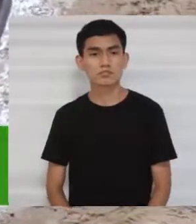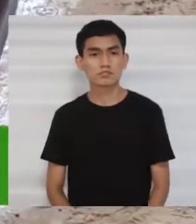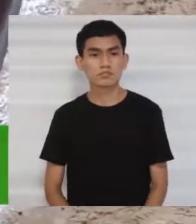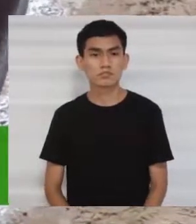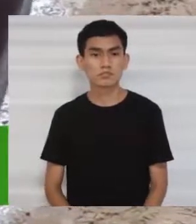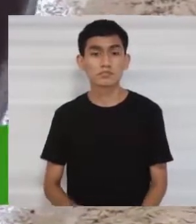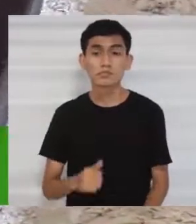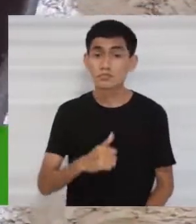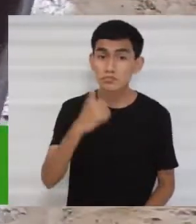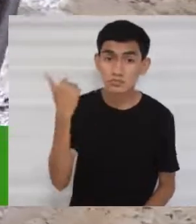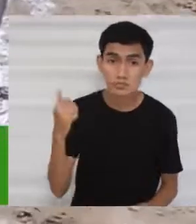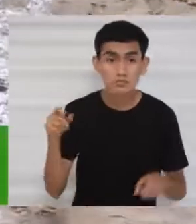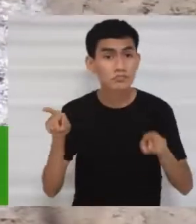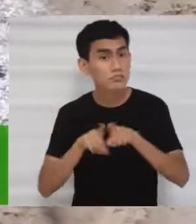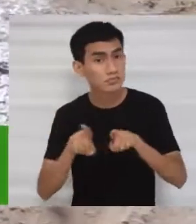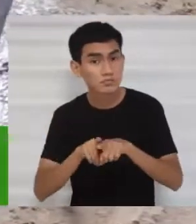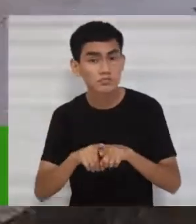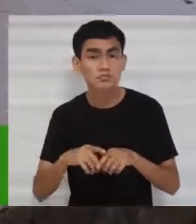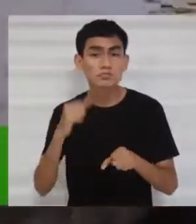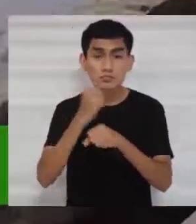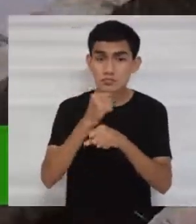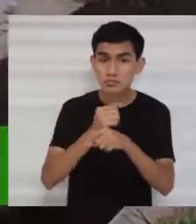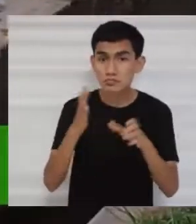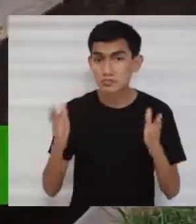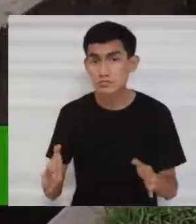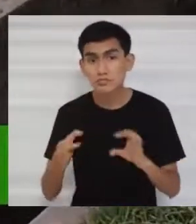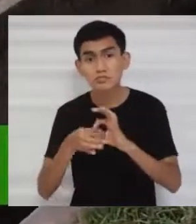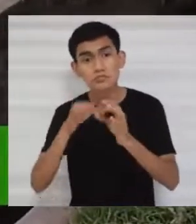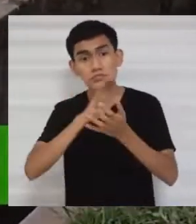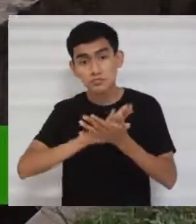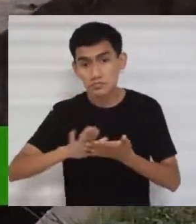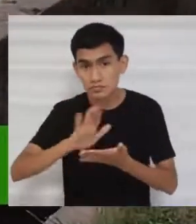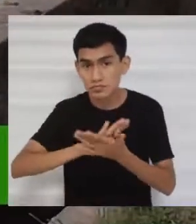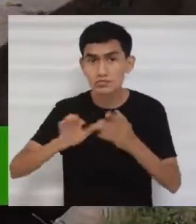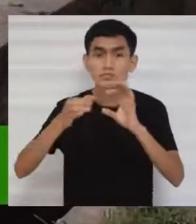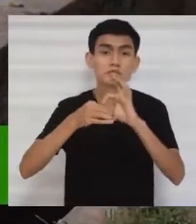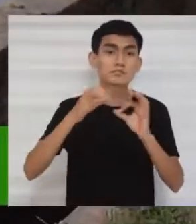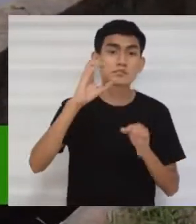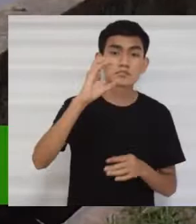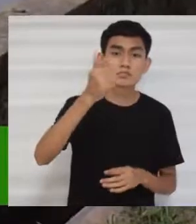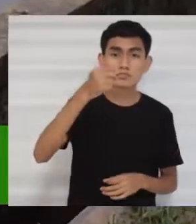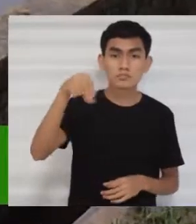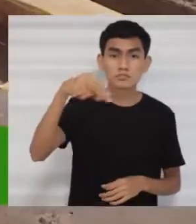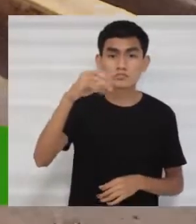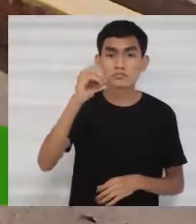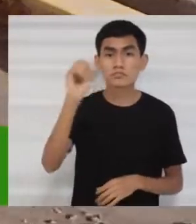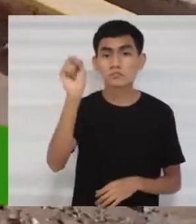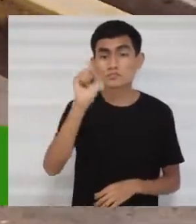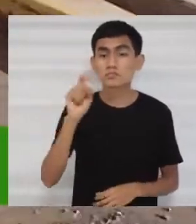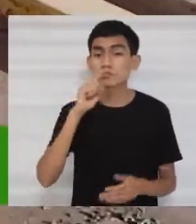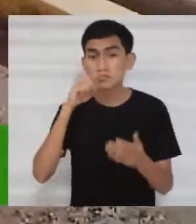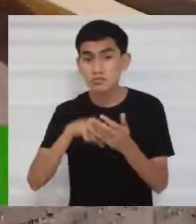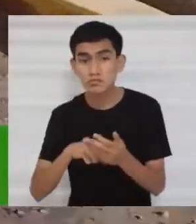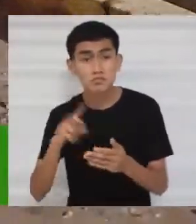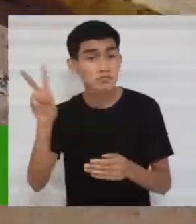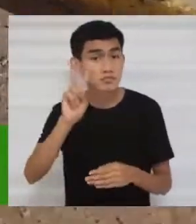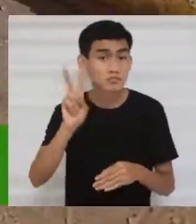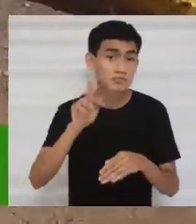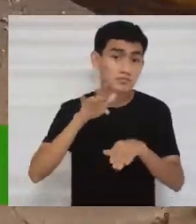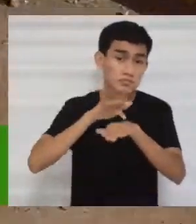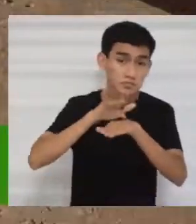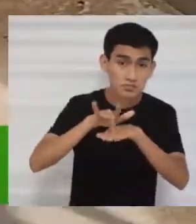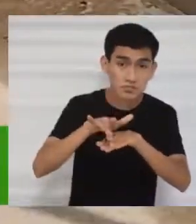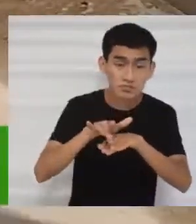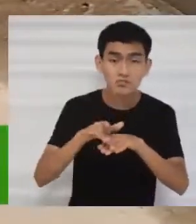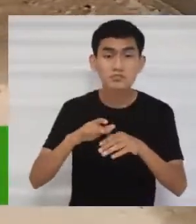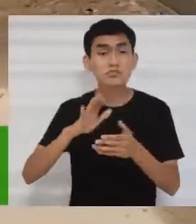Por otro lado, personal de limpieza de caños naturales estuvo desde tempranas horas de este viernes limpiando las cunetas